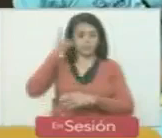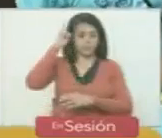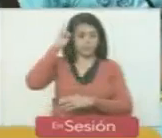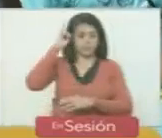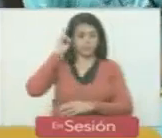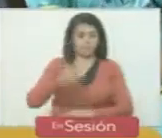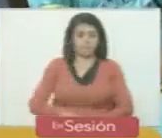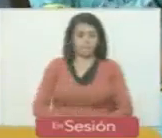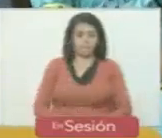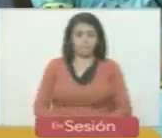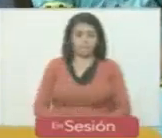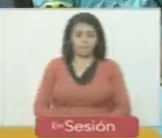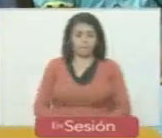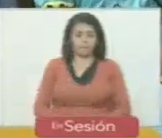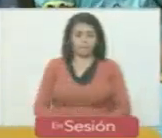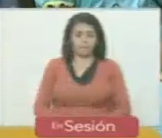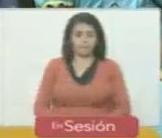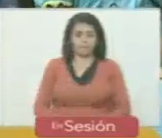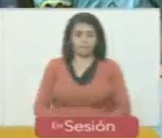indígenas.